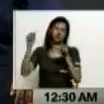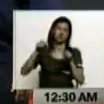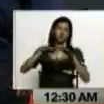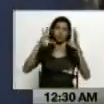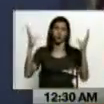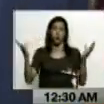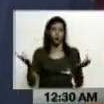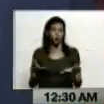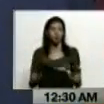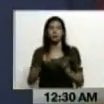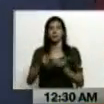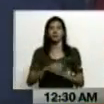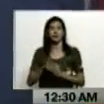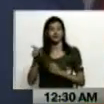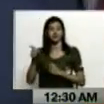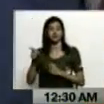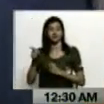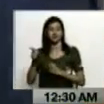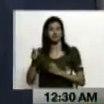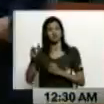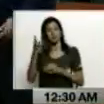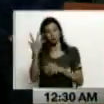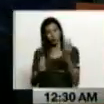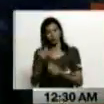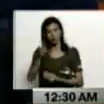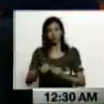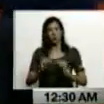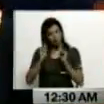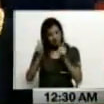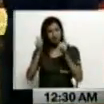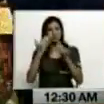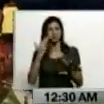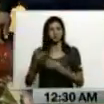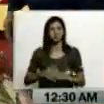mundo hasta el fur va llegar